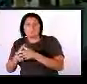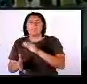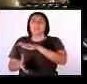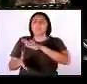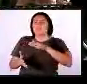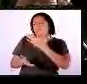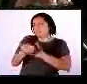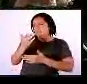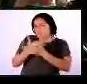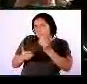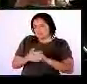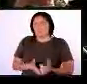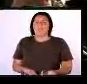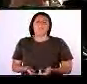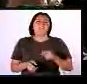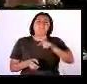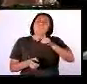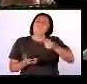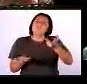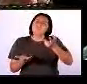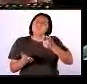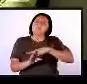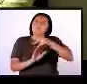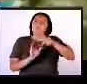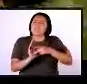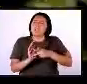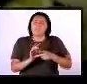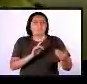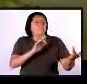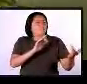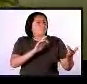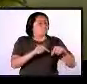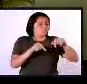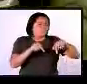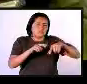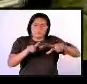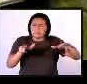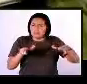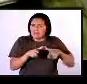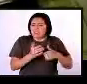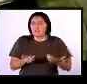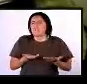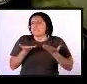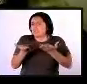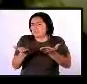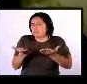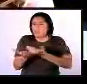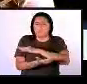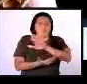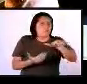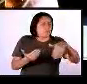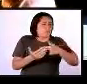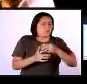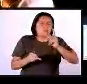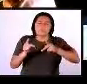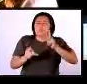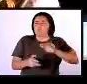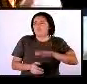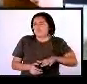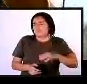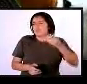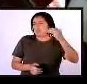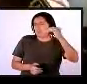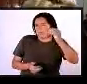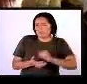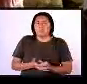diferentes. Es el programa de música donde la red atiende a toda esta población de niños y jóvenes en talleres formativos y en